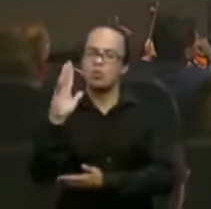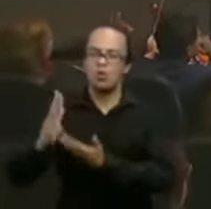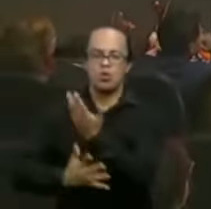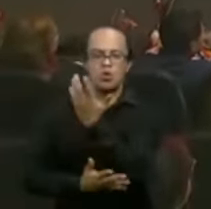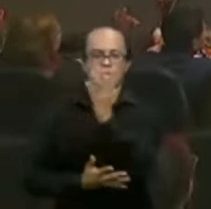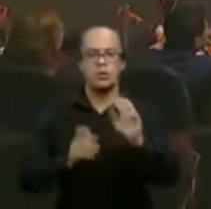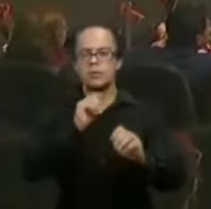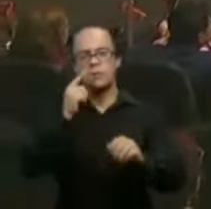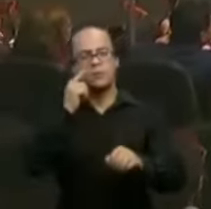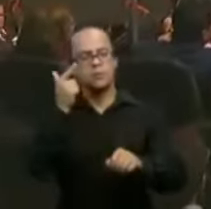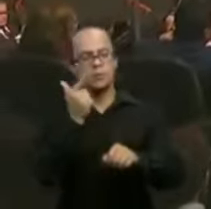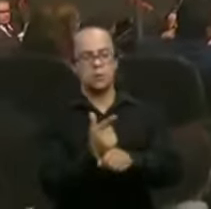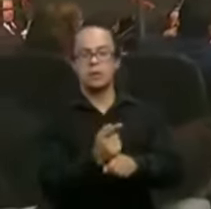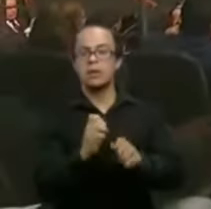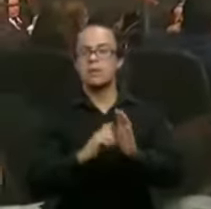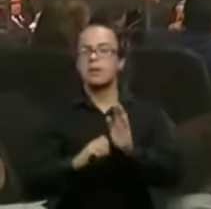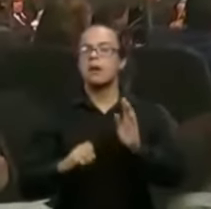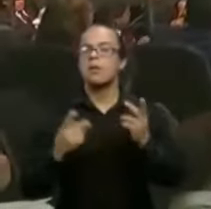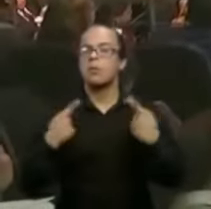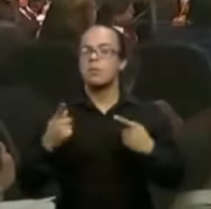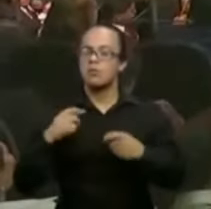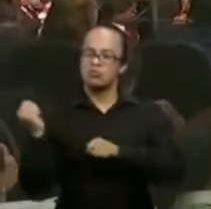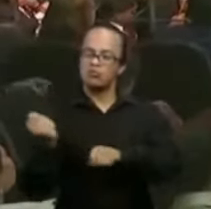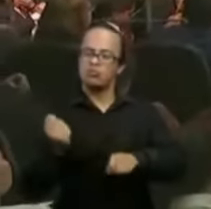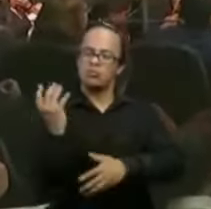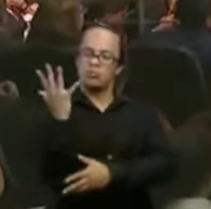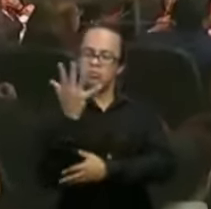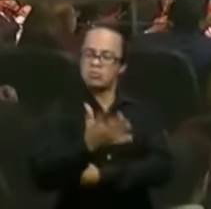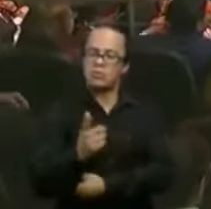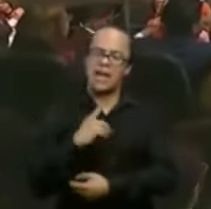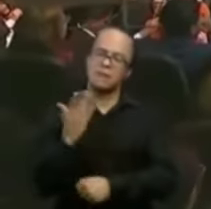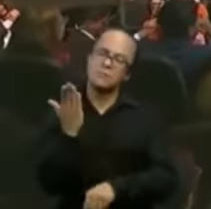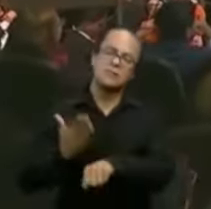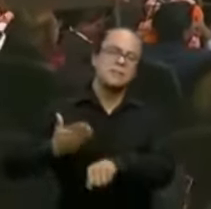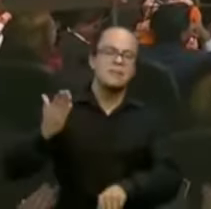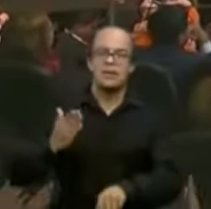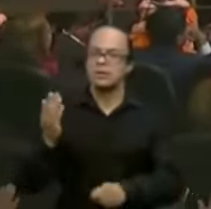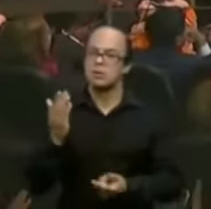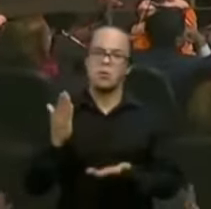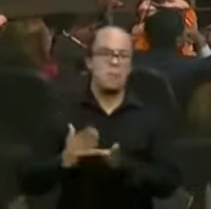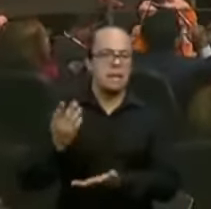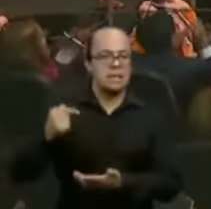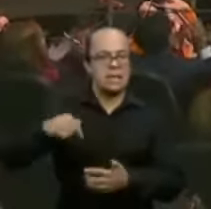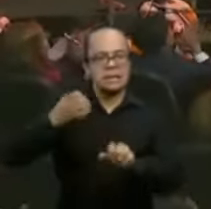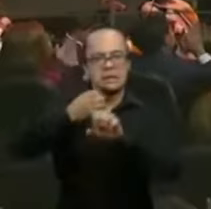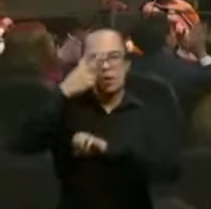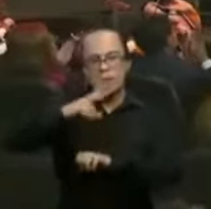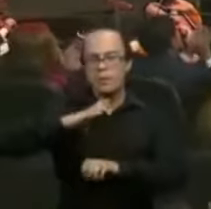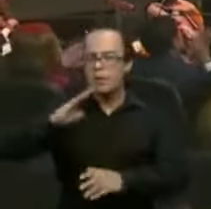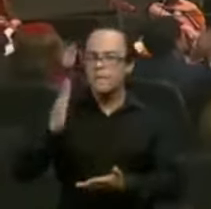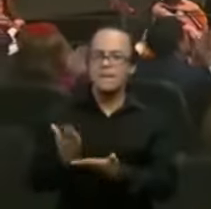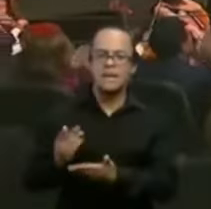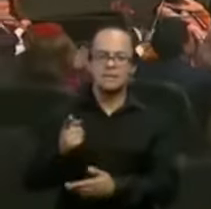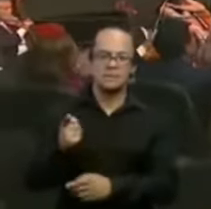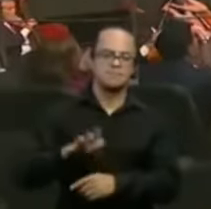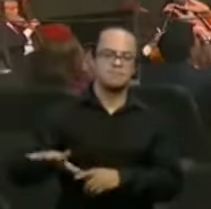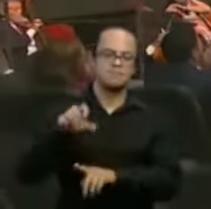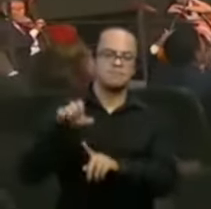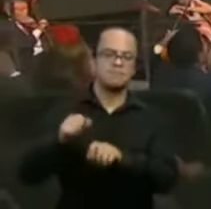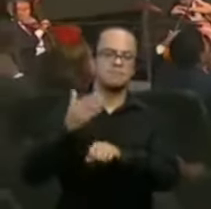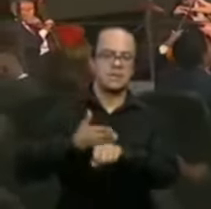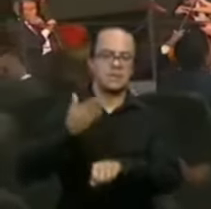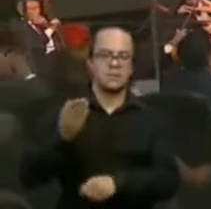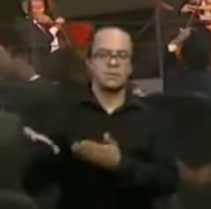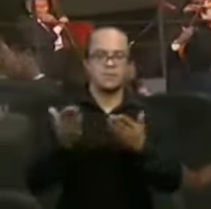aplicar acciones contra la tala clandestina. No más tala clandestina en nuestro Estado de México.